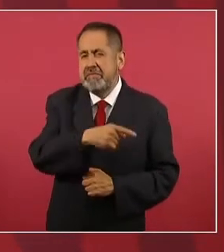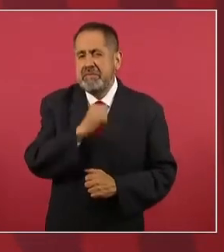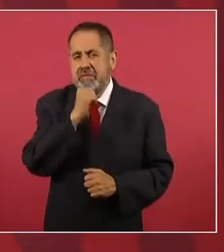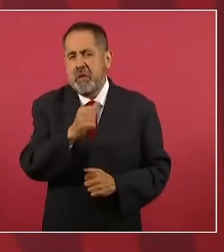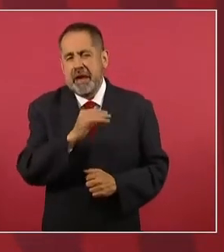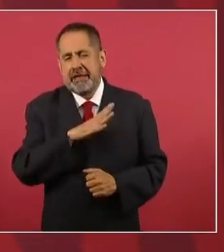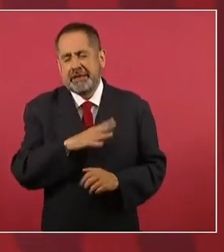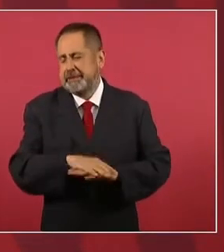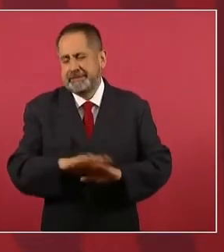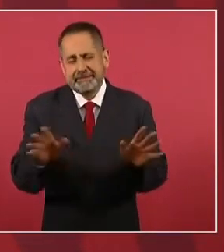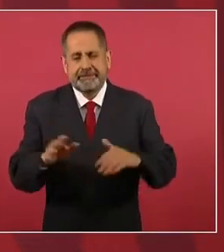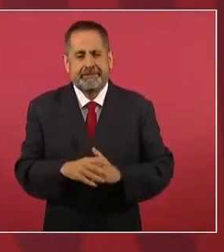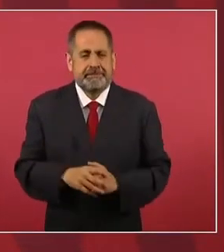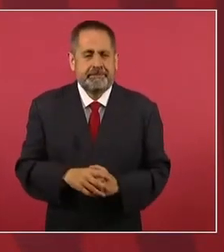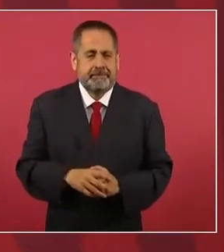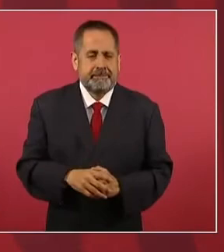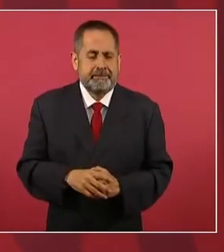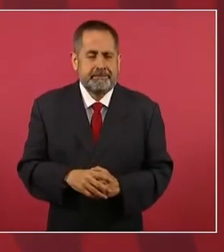Entonces,